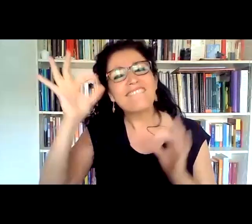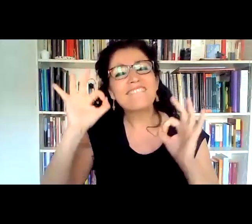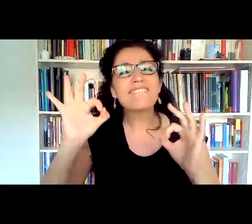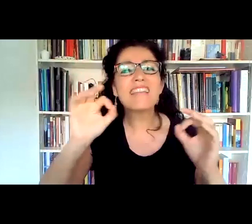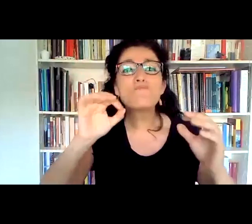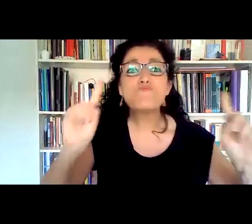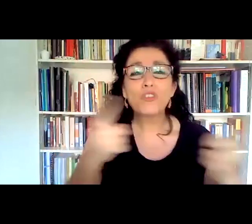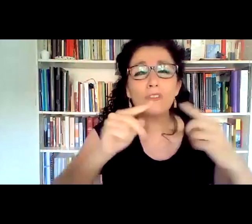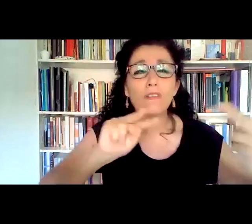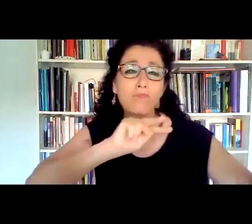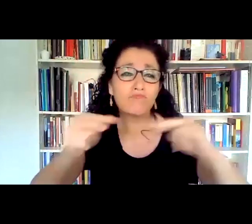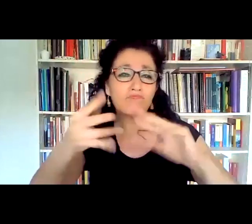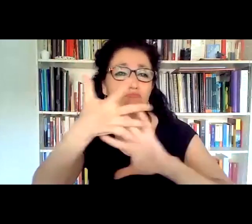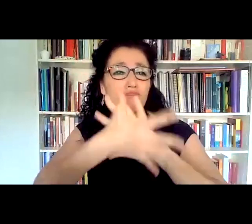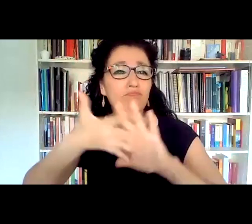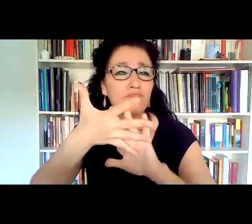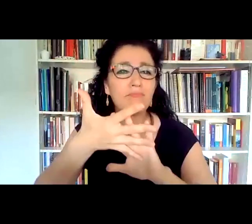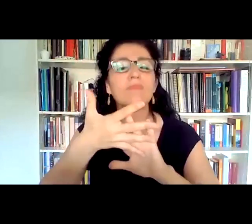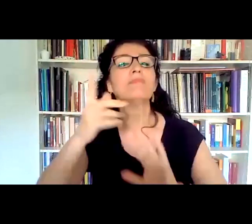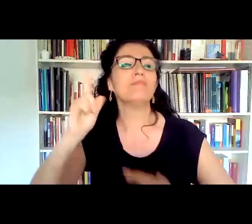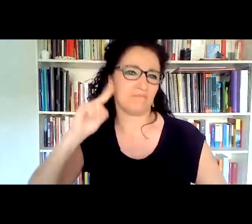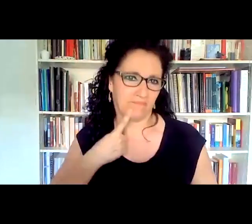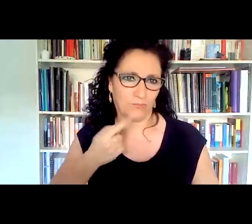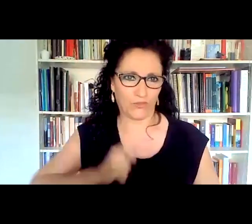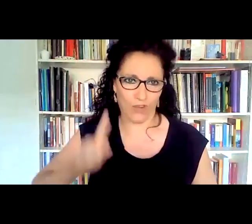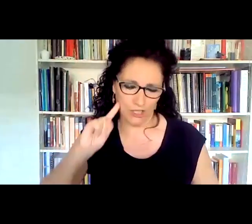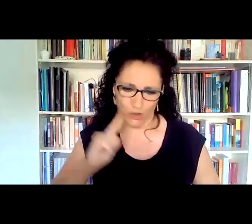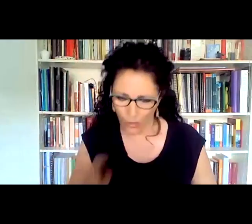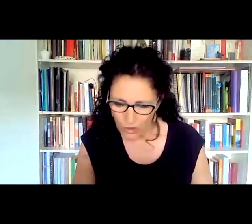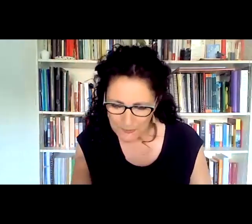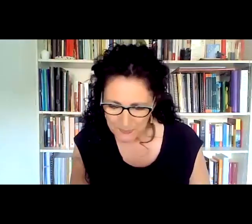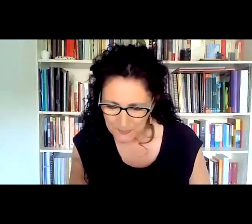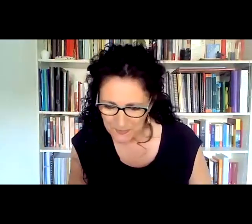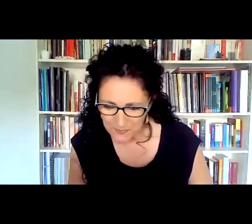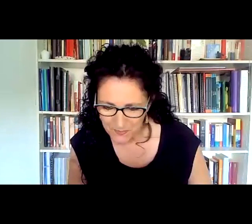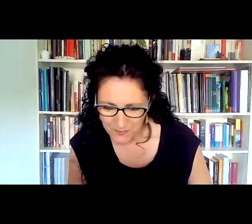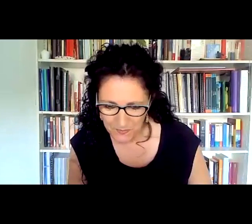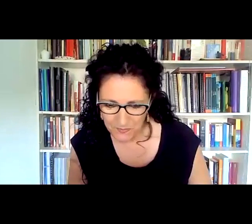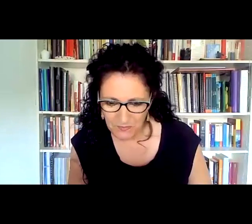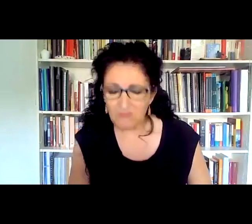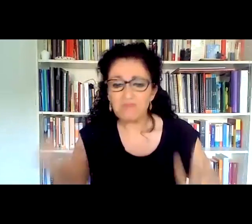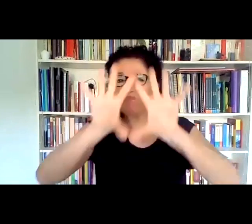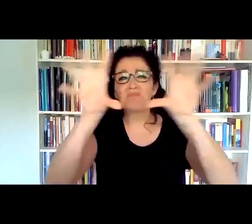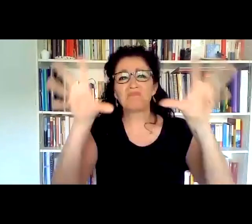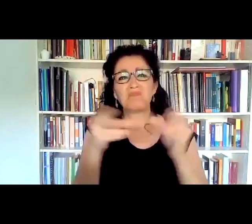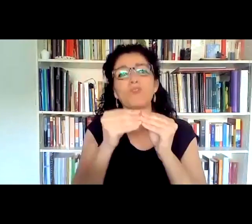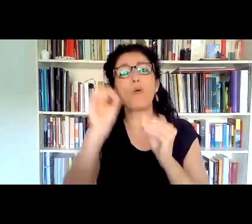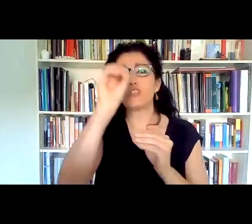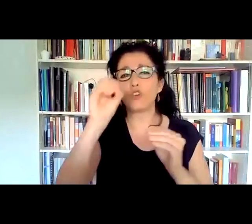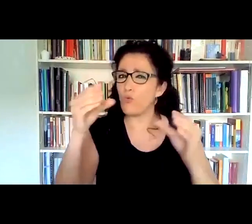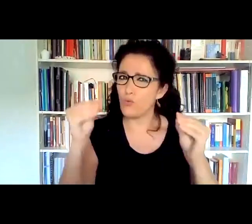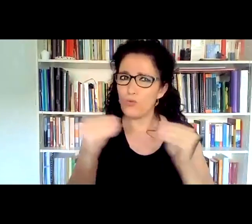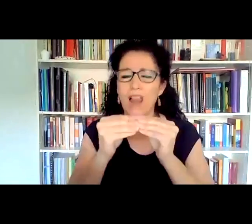70,2% preferiría que las traducciones fueran realizadas por personas sordas